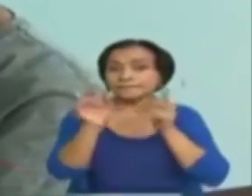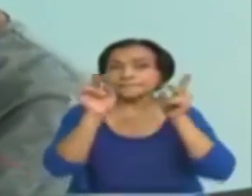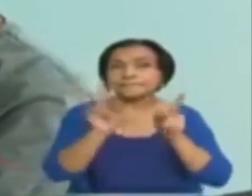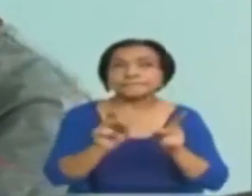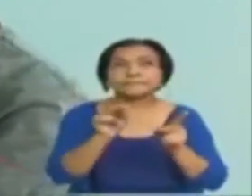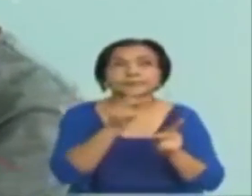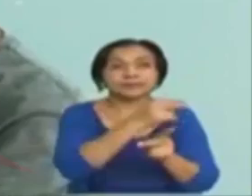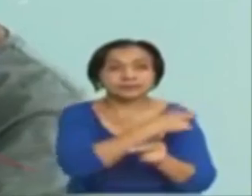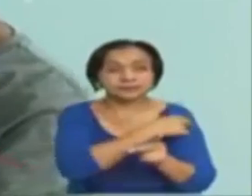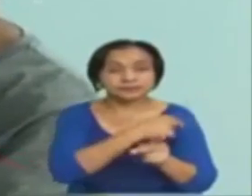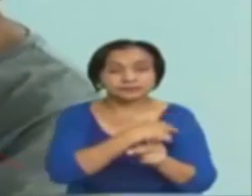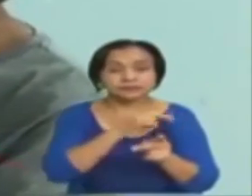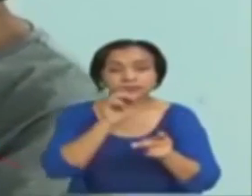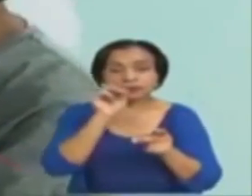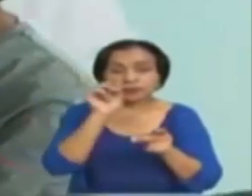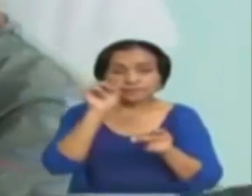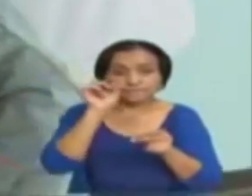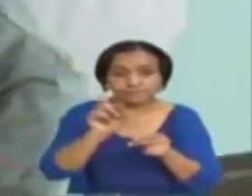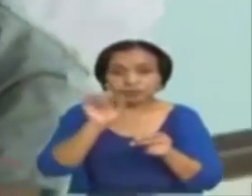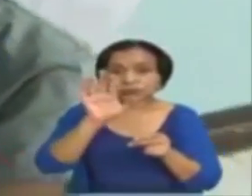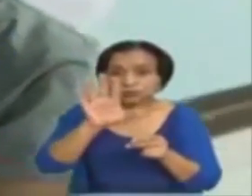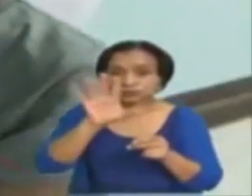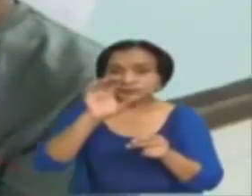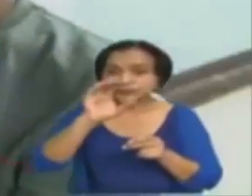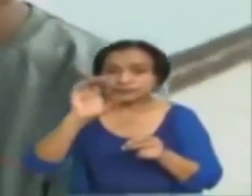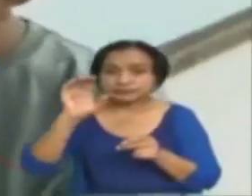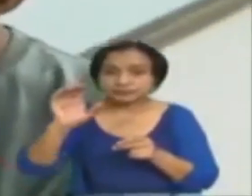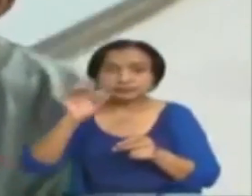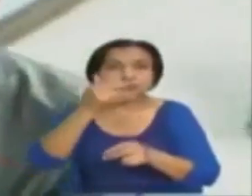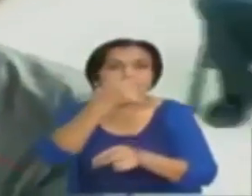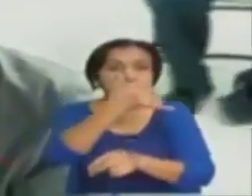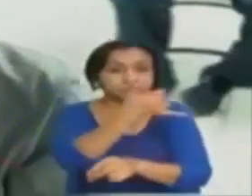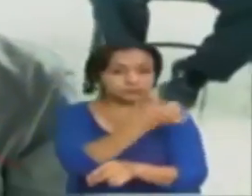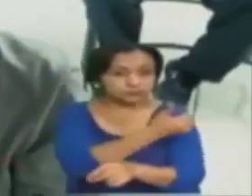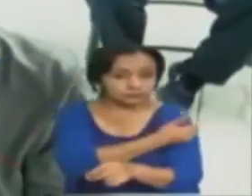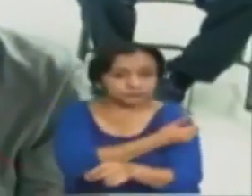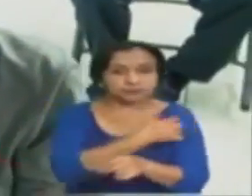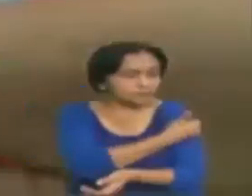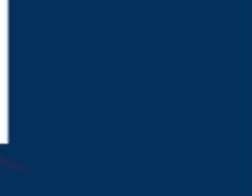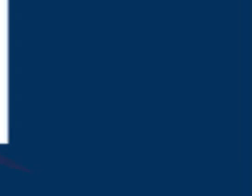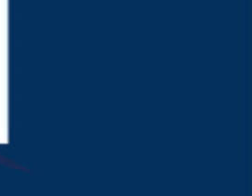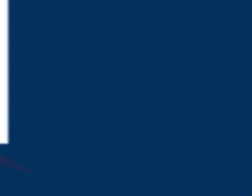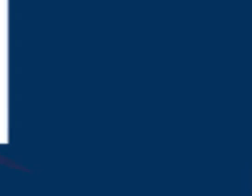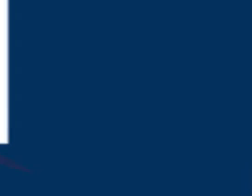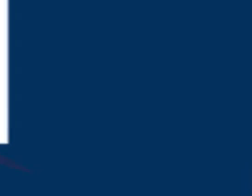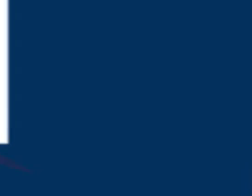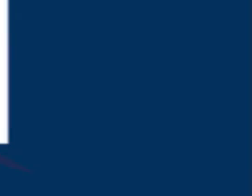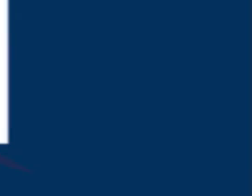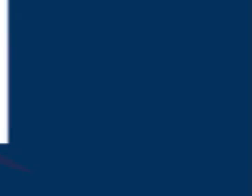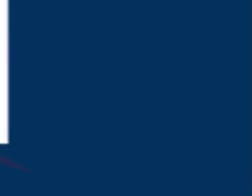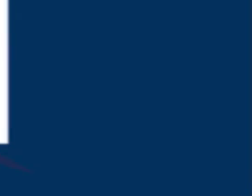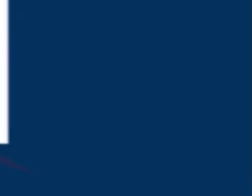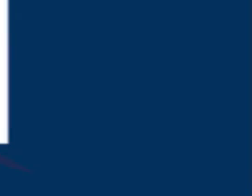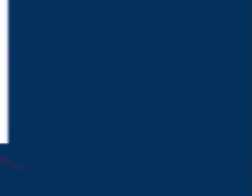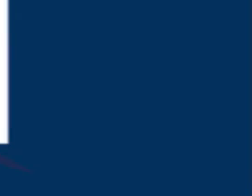mañana, Héroes y Mártires de Nueva Segovia, en Mozonte, 1 de la tarde, mañana, todo esto el día de mañana,